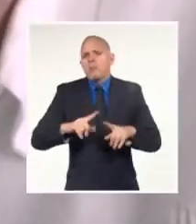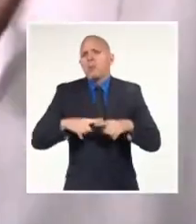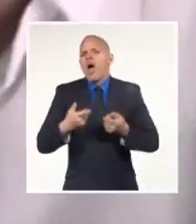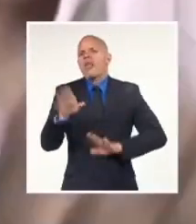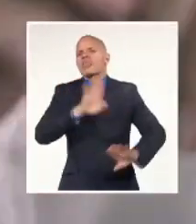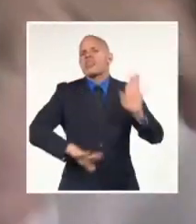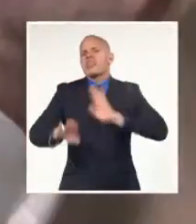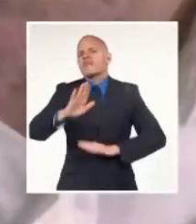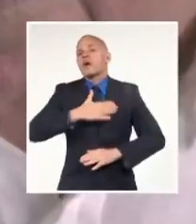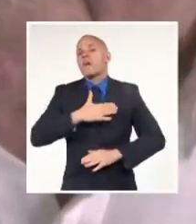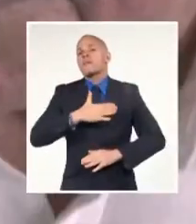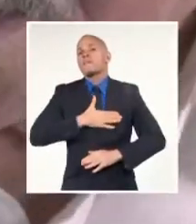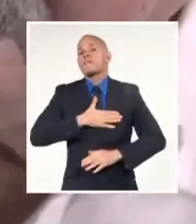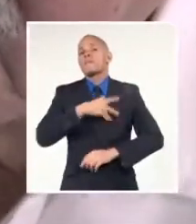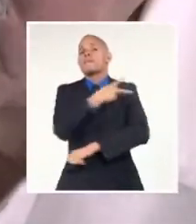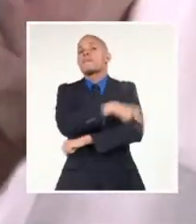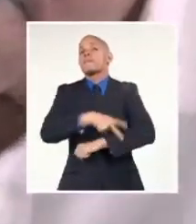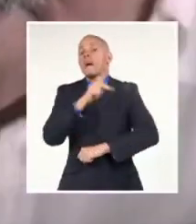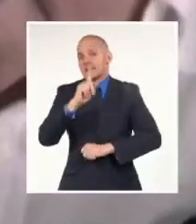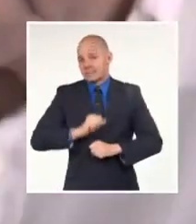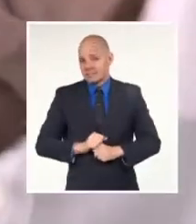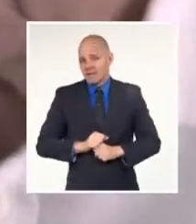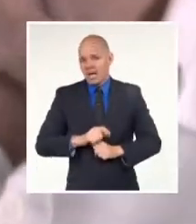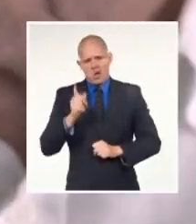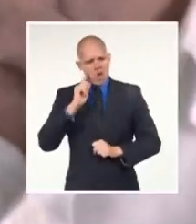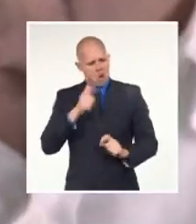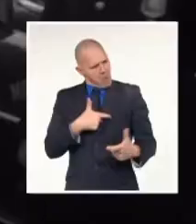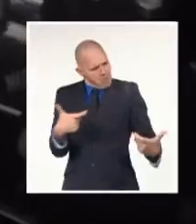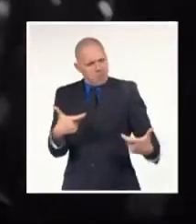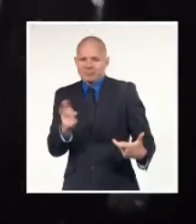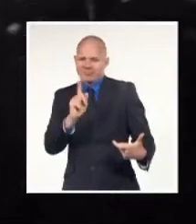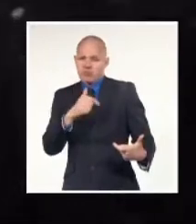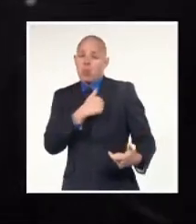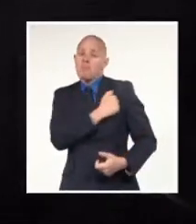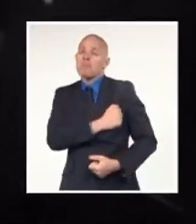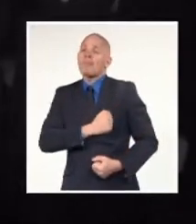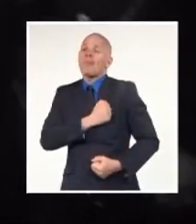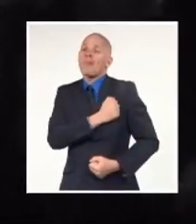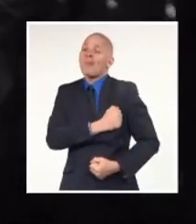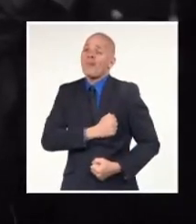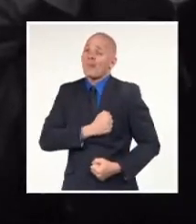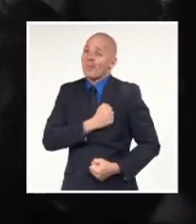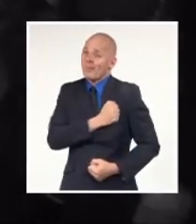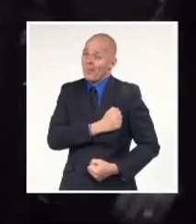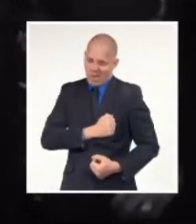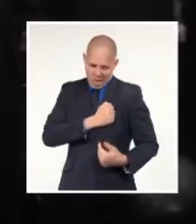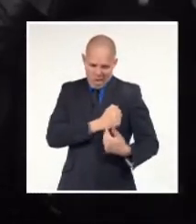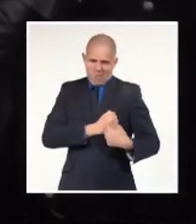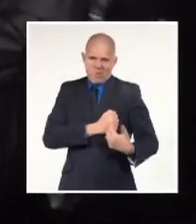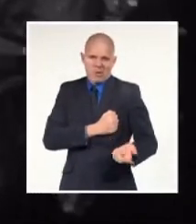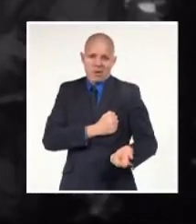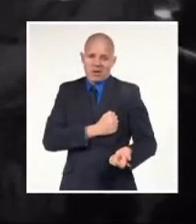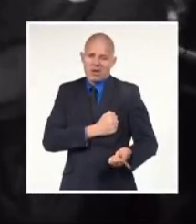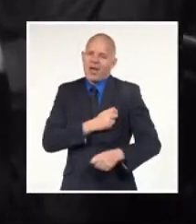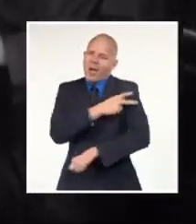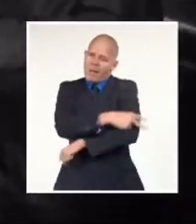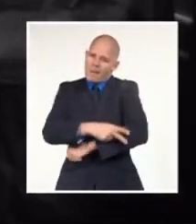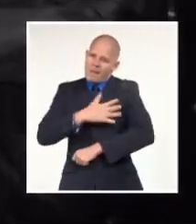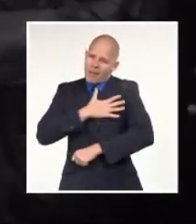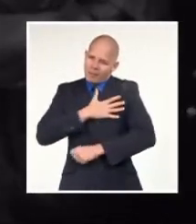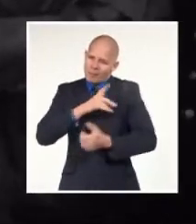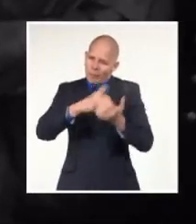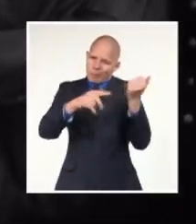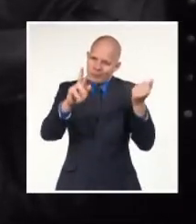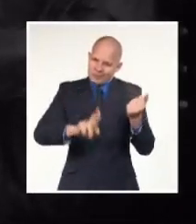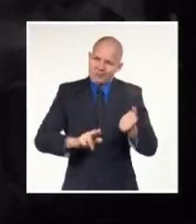suficiente valor, suficiente amor. Porque de ahí es que viene el valor. Cuánto valor tú tienes depende de cuánto tú amas aquello por lo